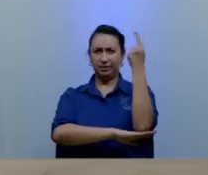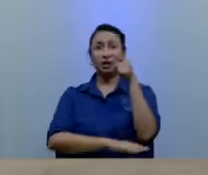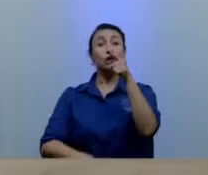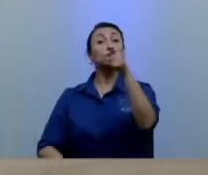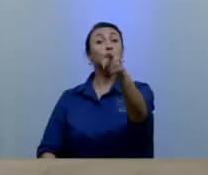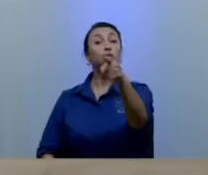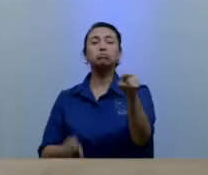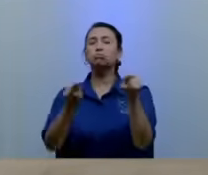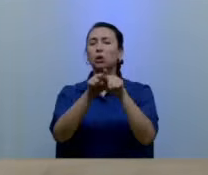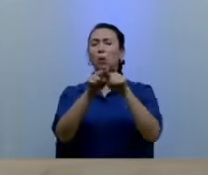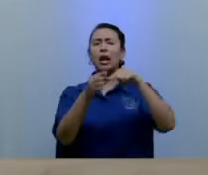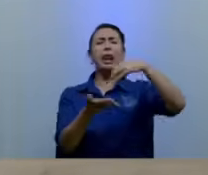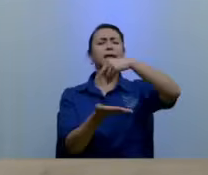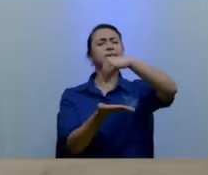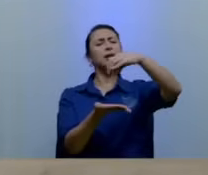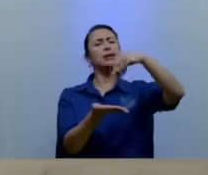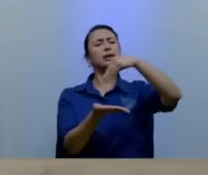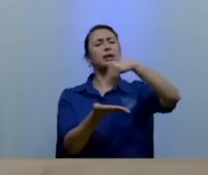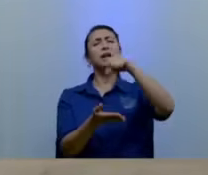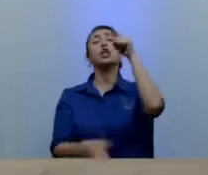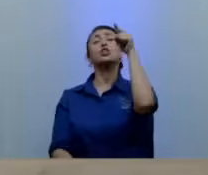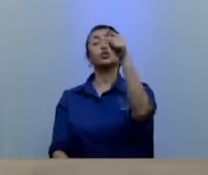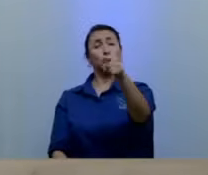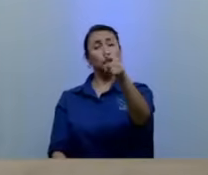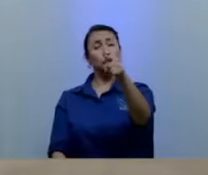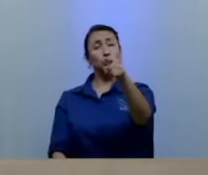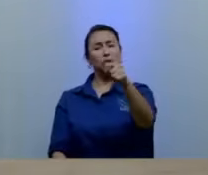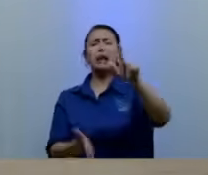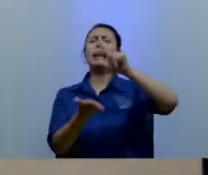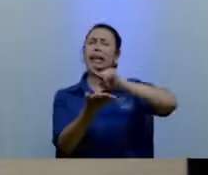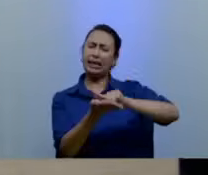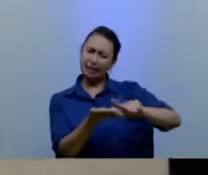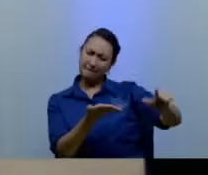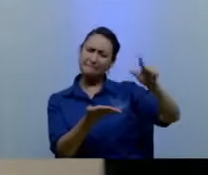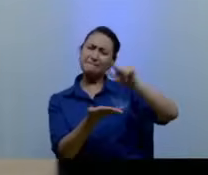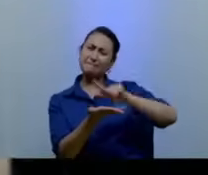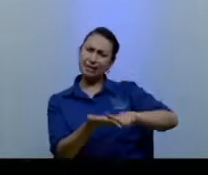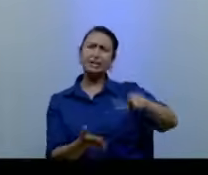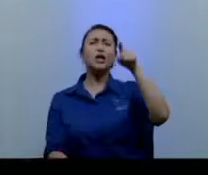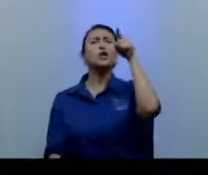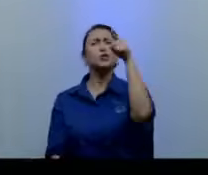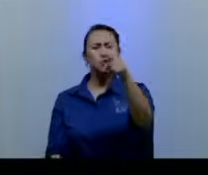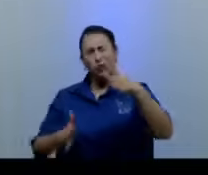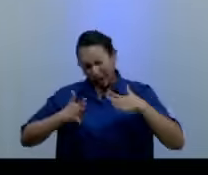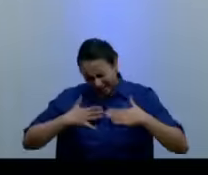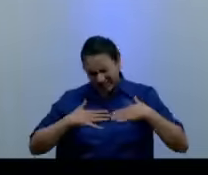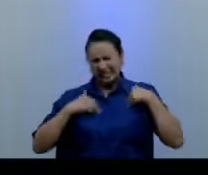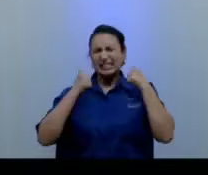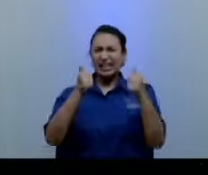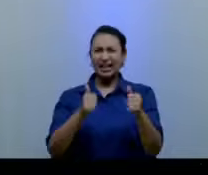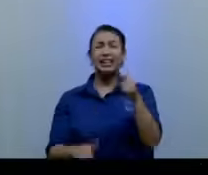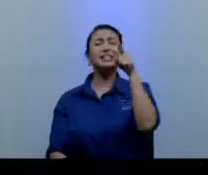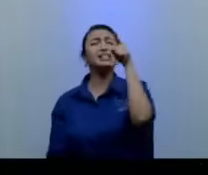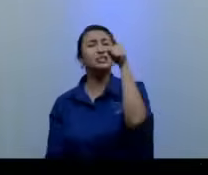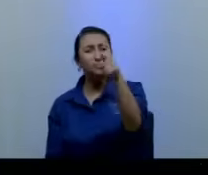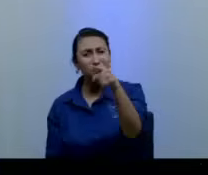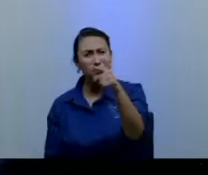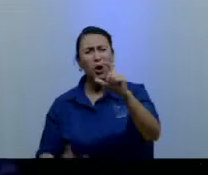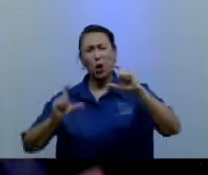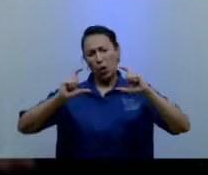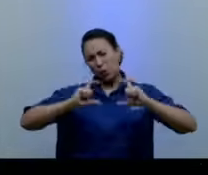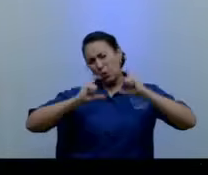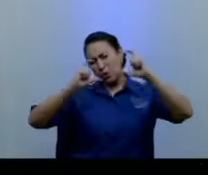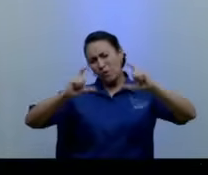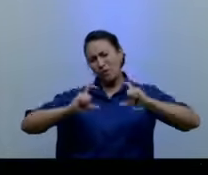¿Qué hace usted? Usted regula, usted equilibra, usted sana, usted cicatriza,